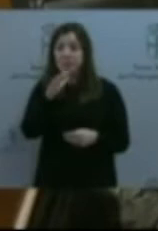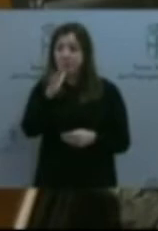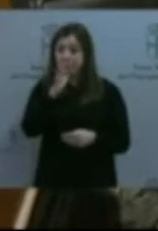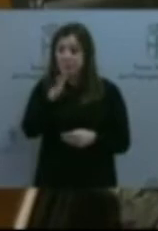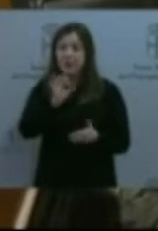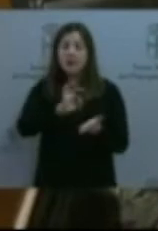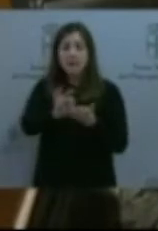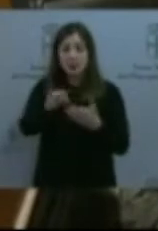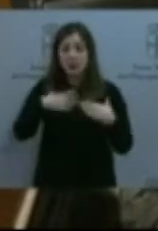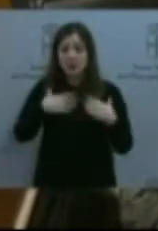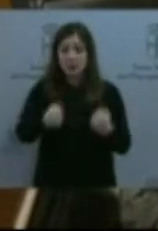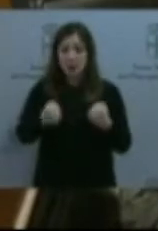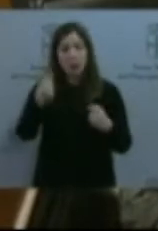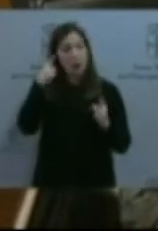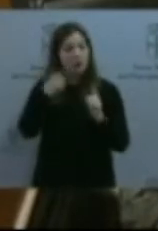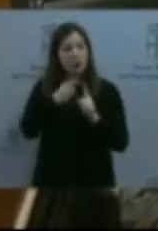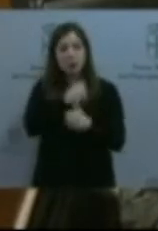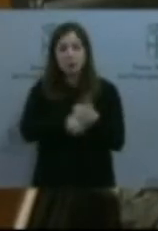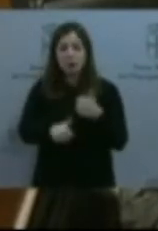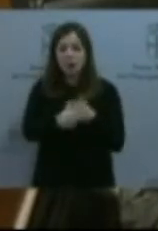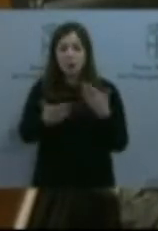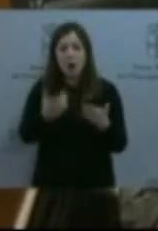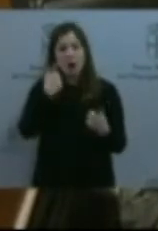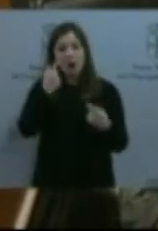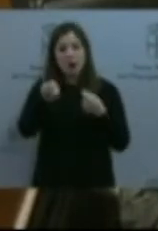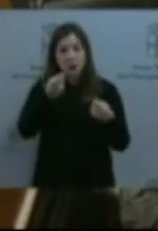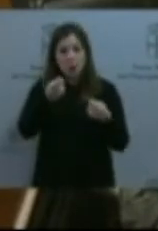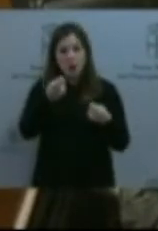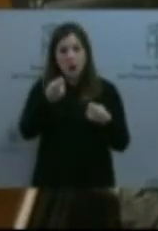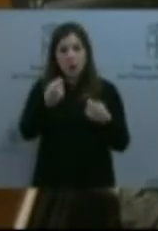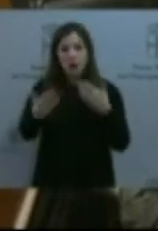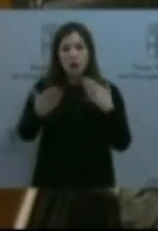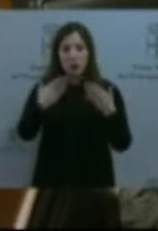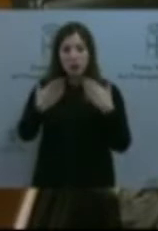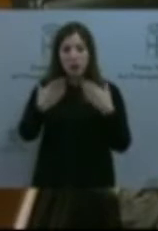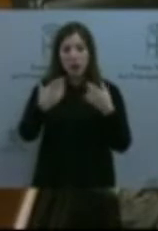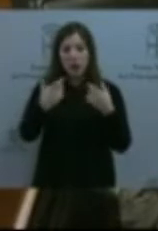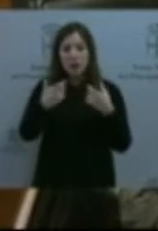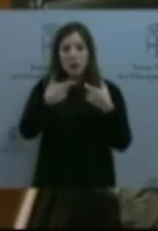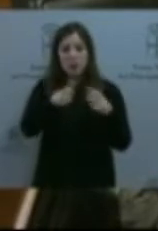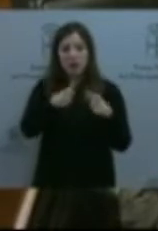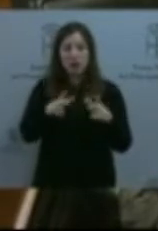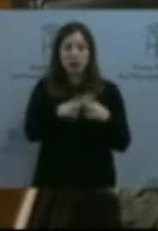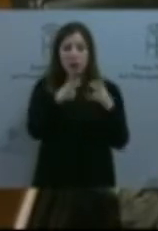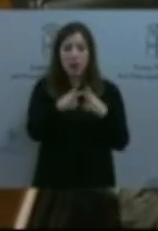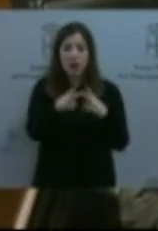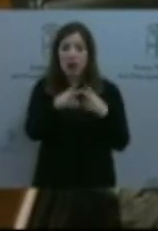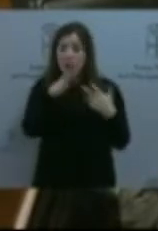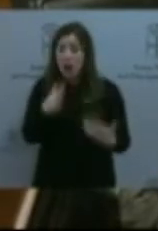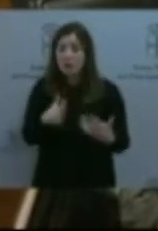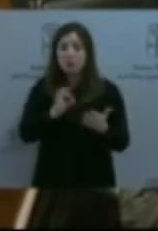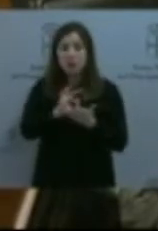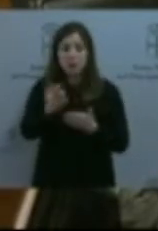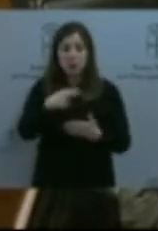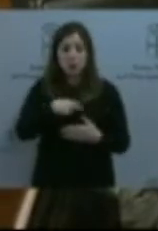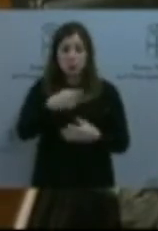prioritario regularlo, negociando con la parte social, y es en lo que se encuentran trabajando en estos momentos los servicios jurídicos, para encontrar la fórmula más adecuada